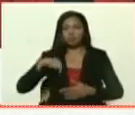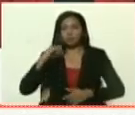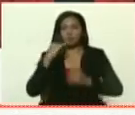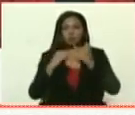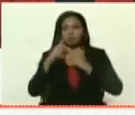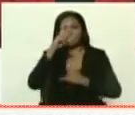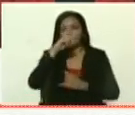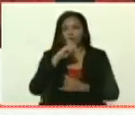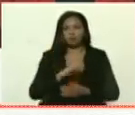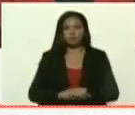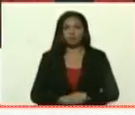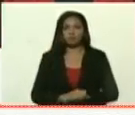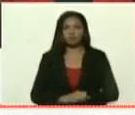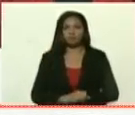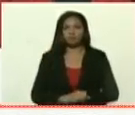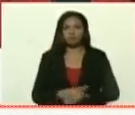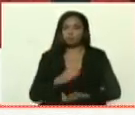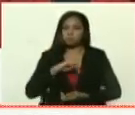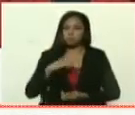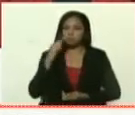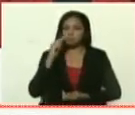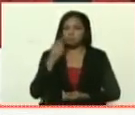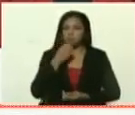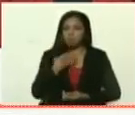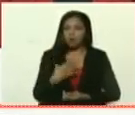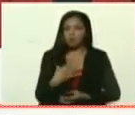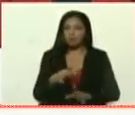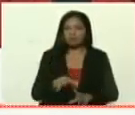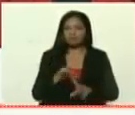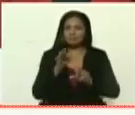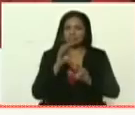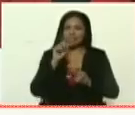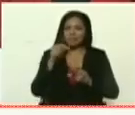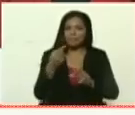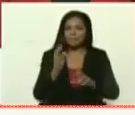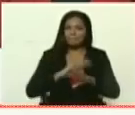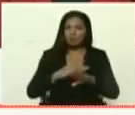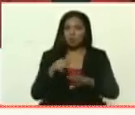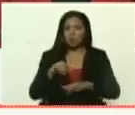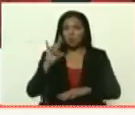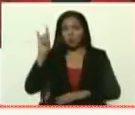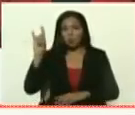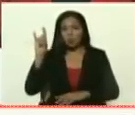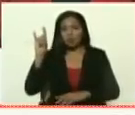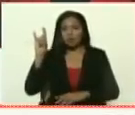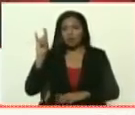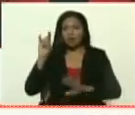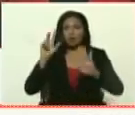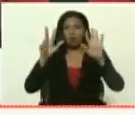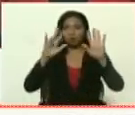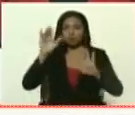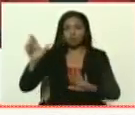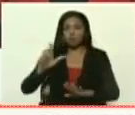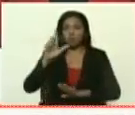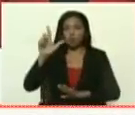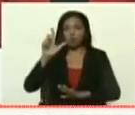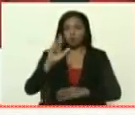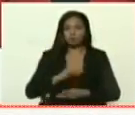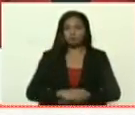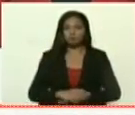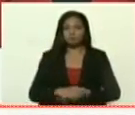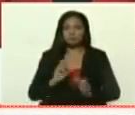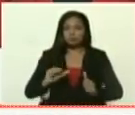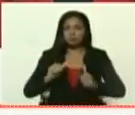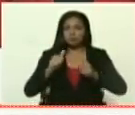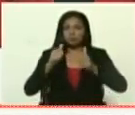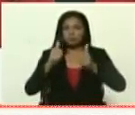años. Y en un momento muy bueno, muy especial. Porque hoy lunes 8 de julio ha